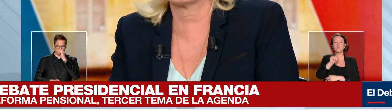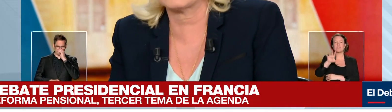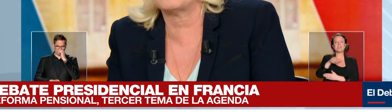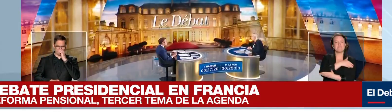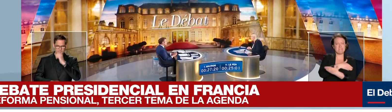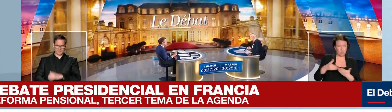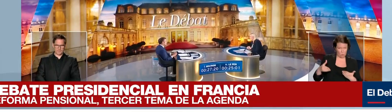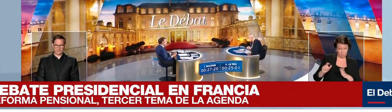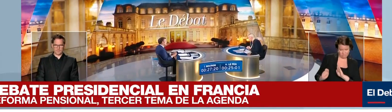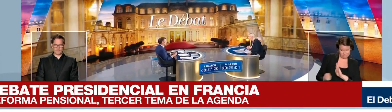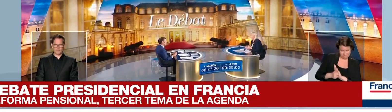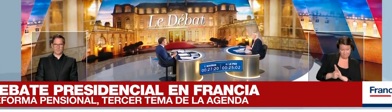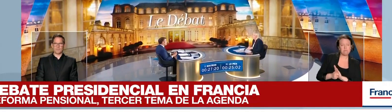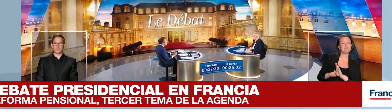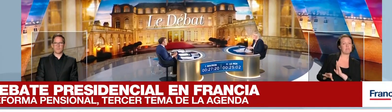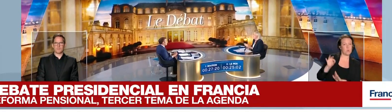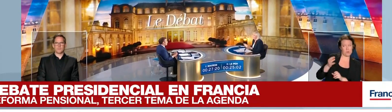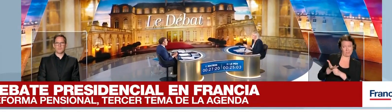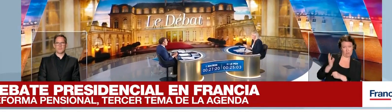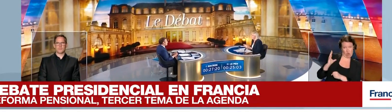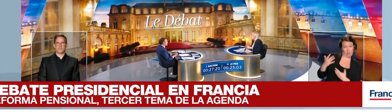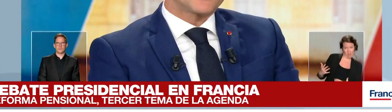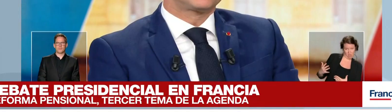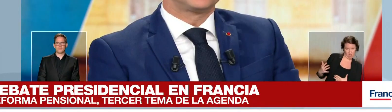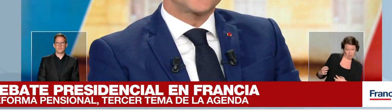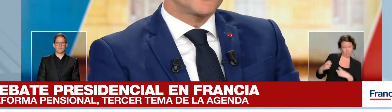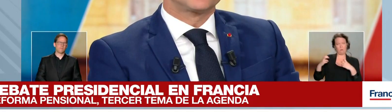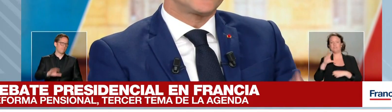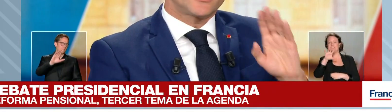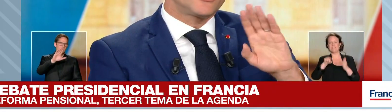medio cuando usted fue elegido y son 5.4 millones ahora.